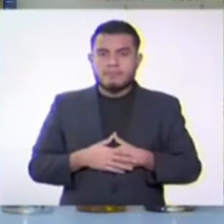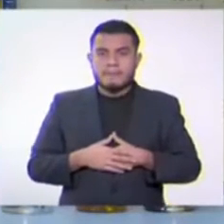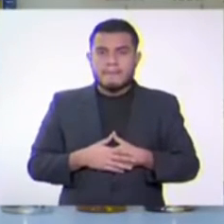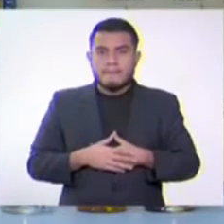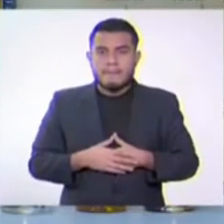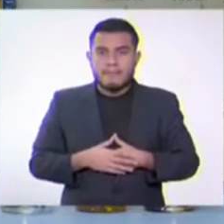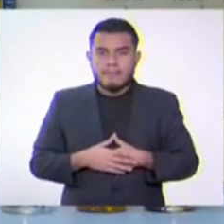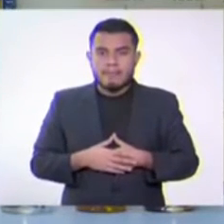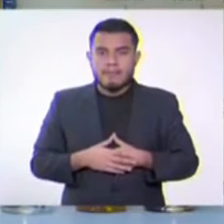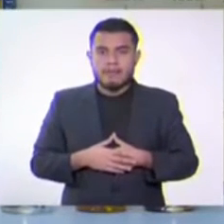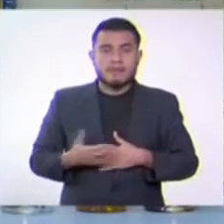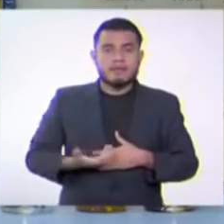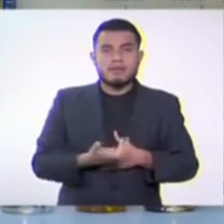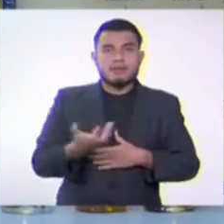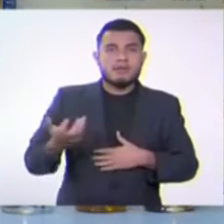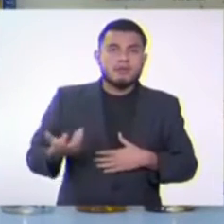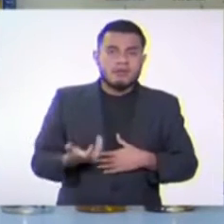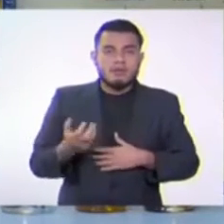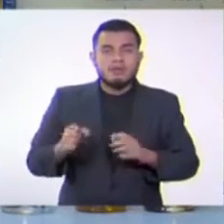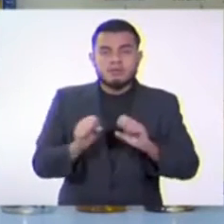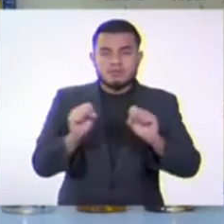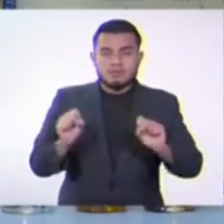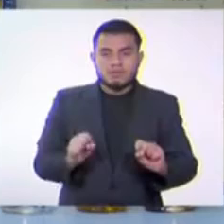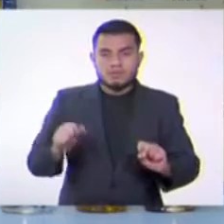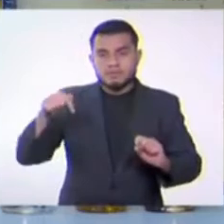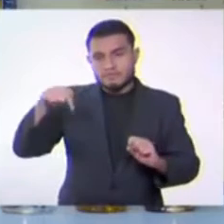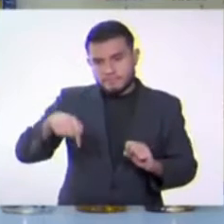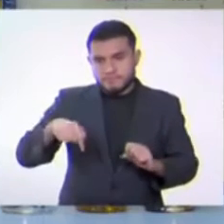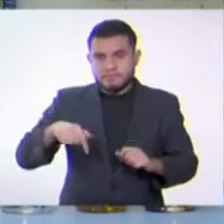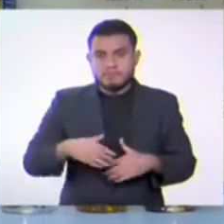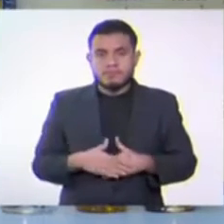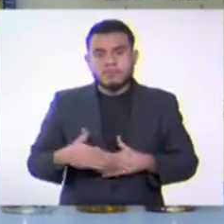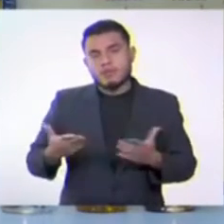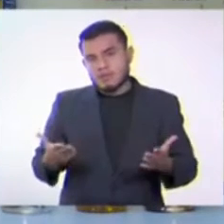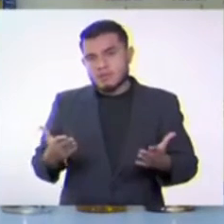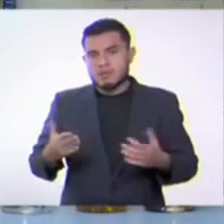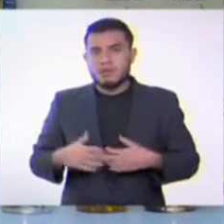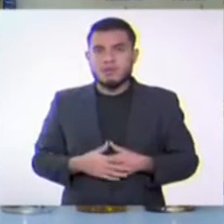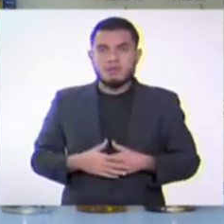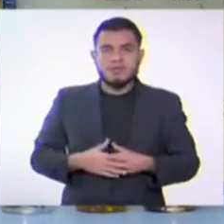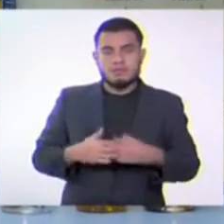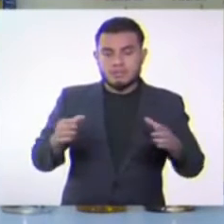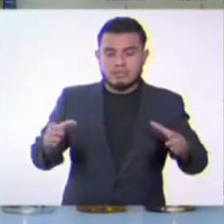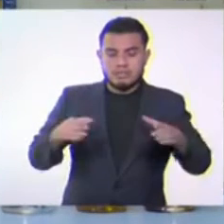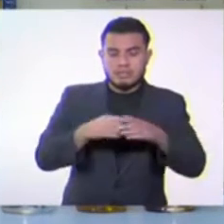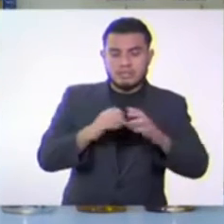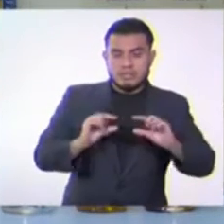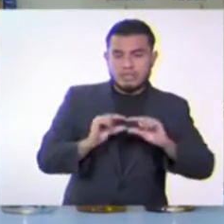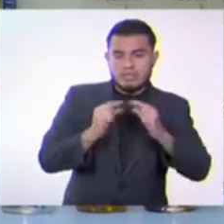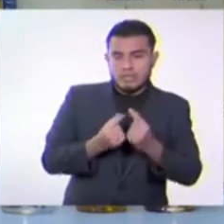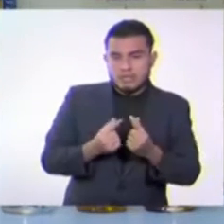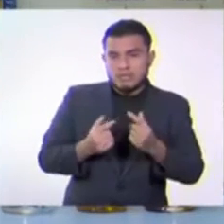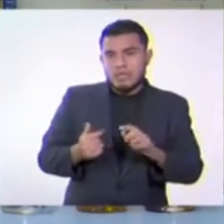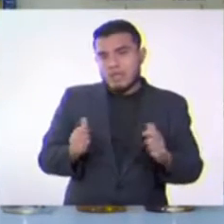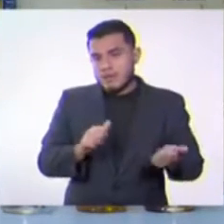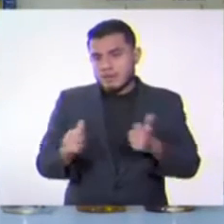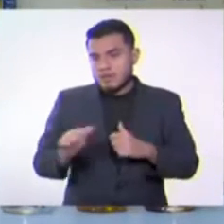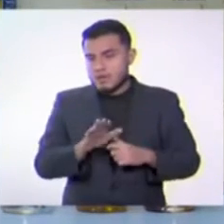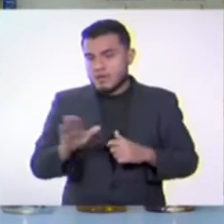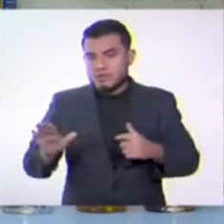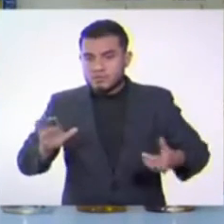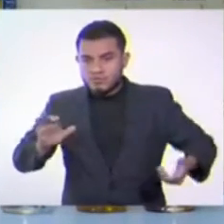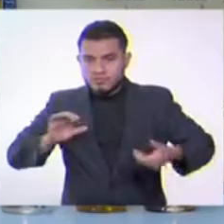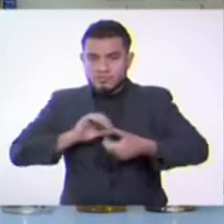Bien, en los sistemas actuales los seres vivos se conjuntan o se agrupan debido a su